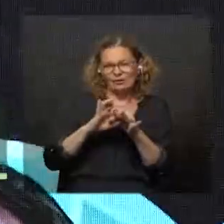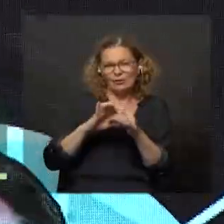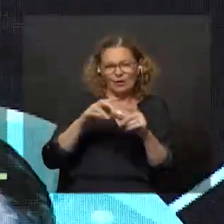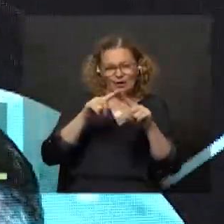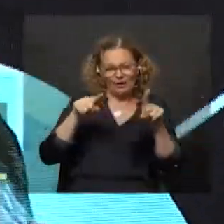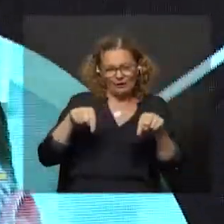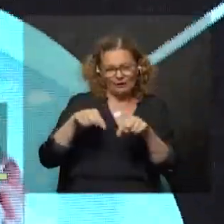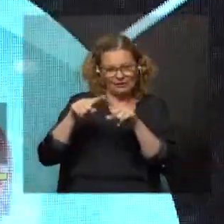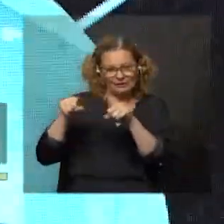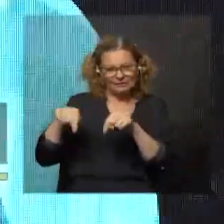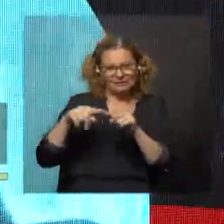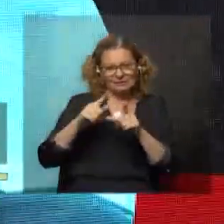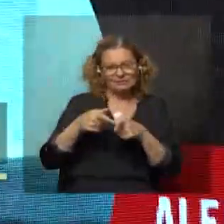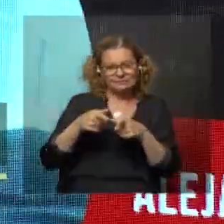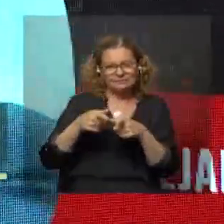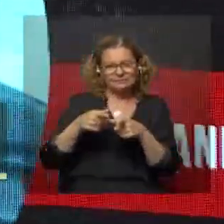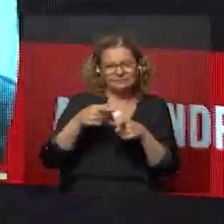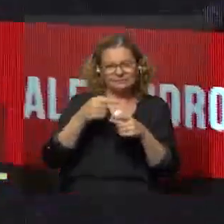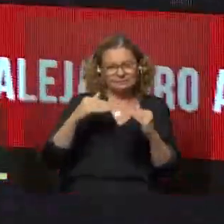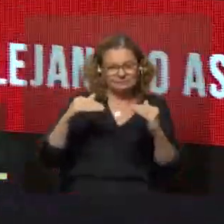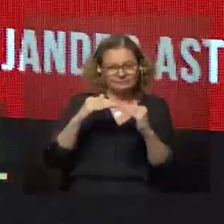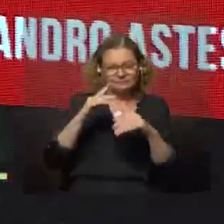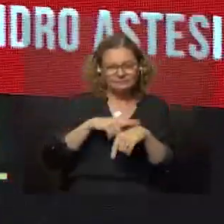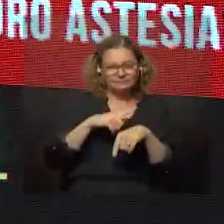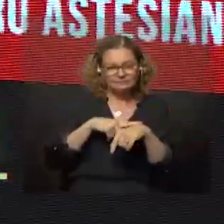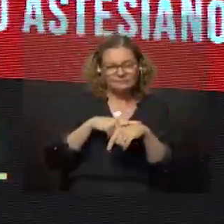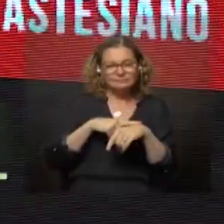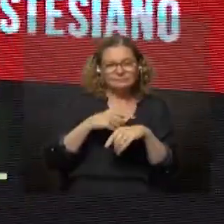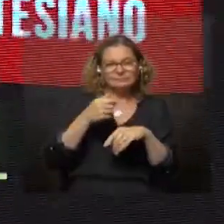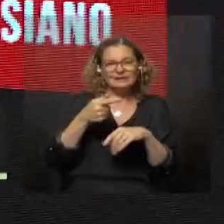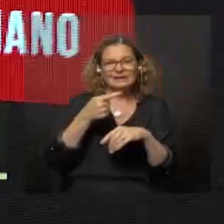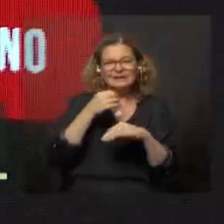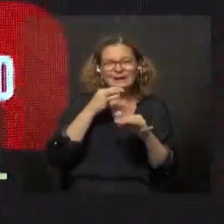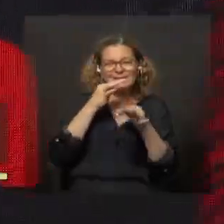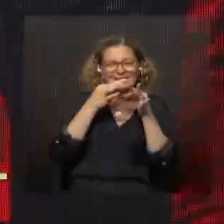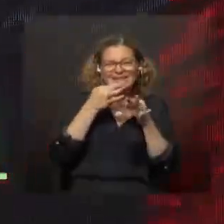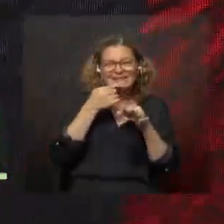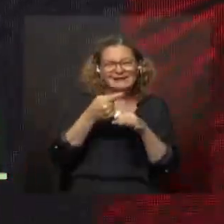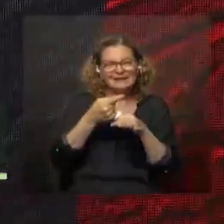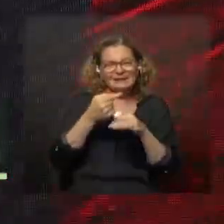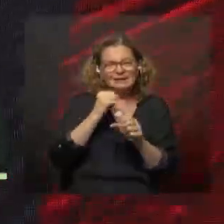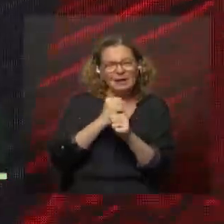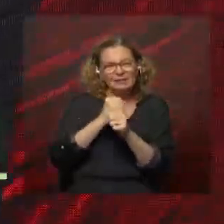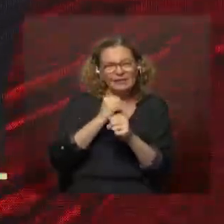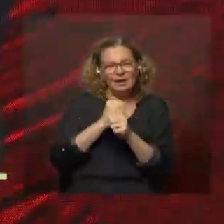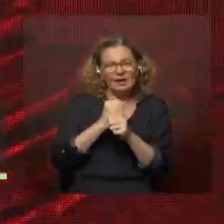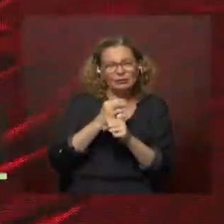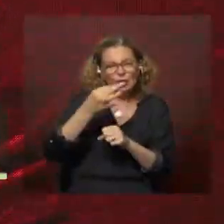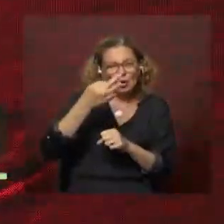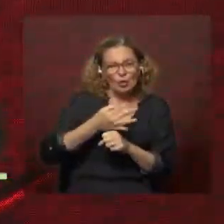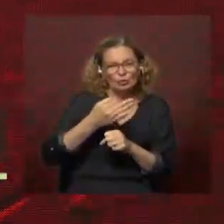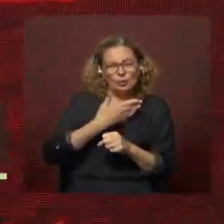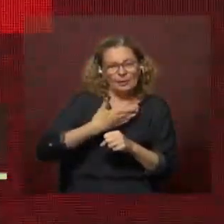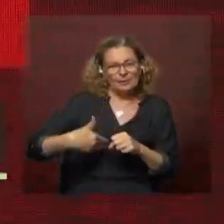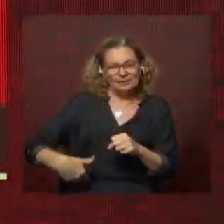fichas se dan en en las mismas instancias en las que Alejandro astiano le expresa que está trabajando justamente para